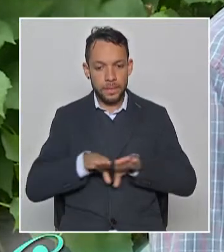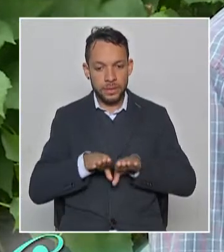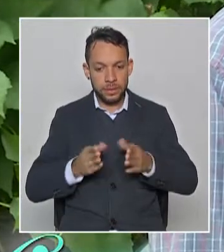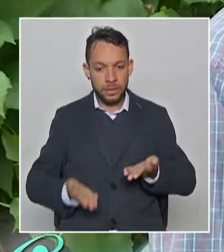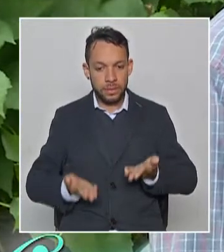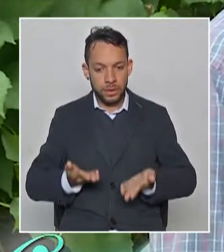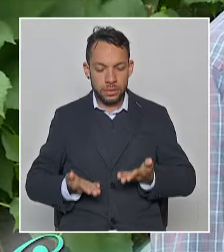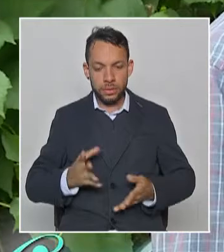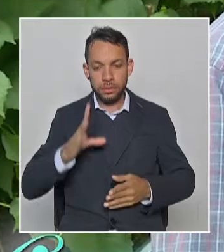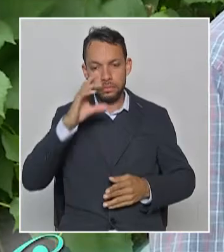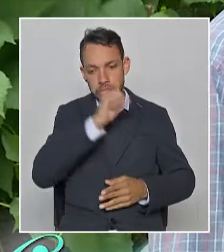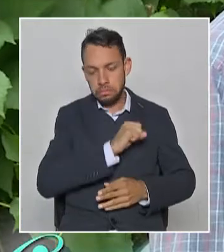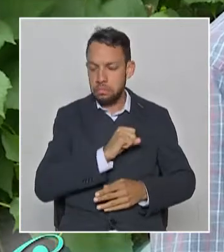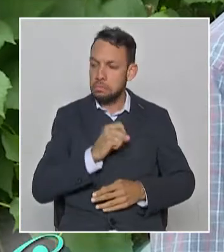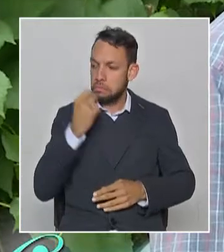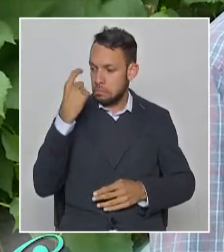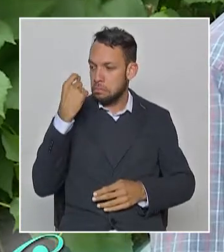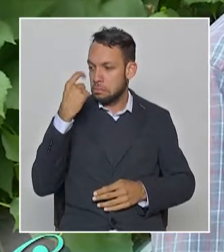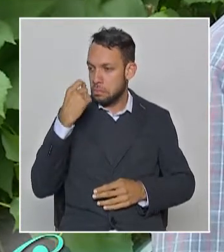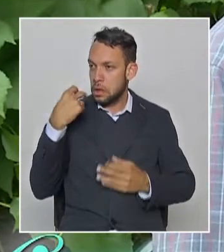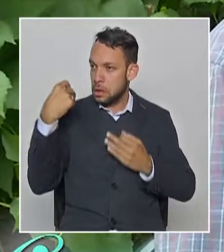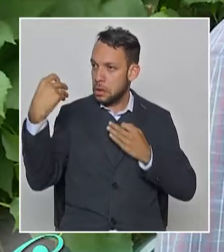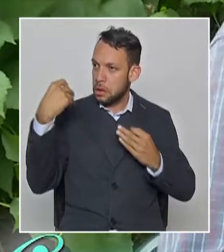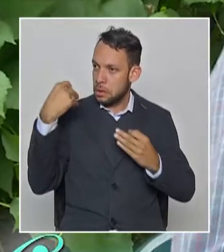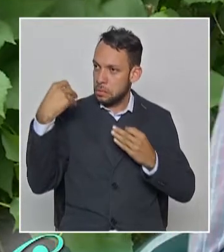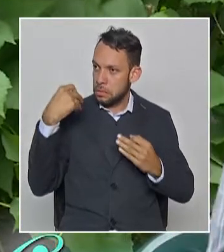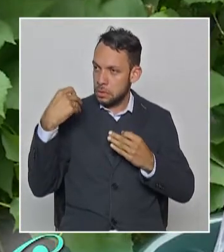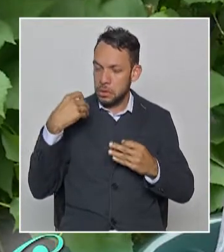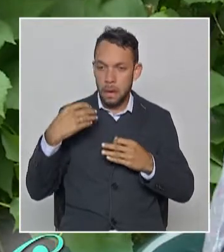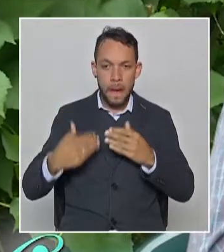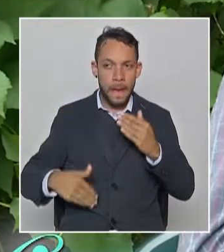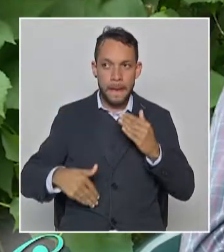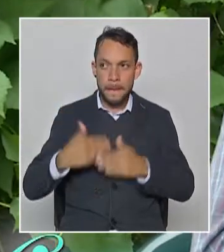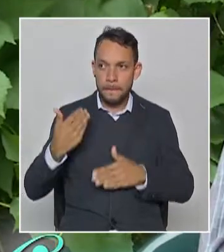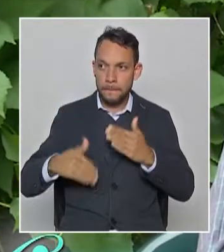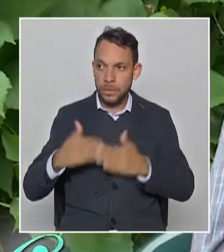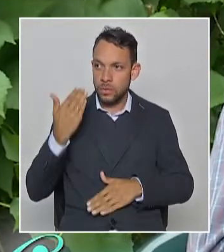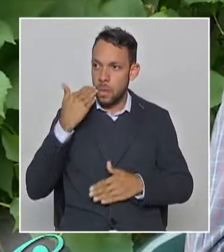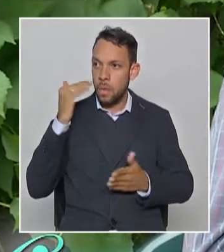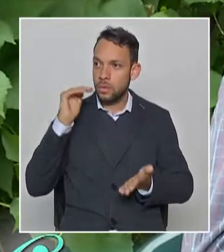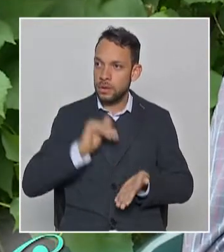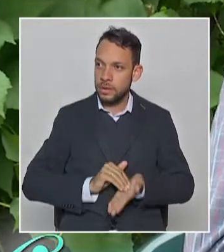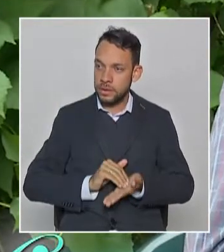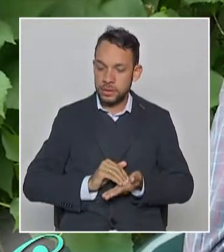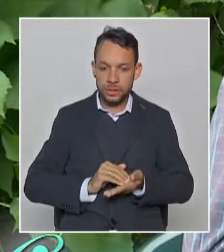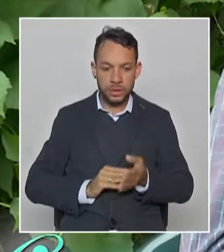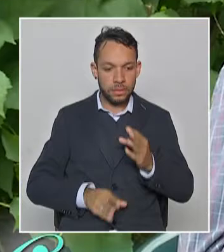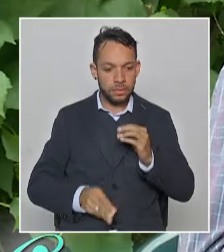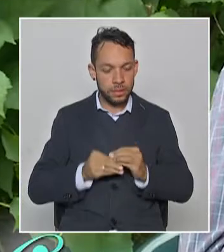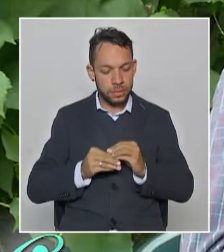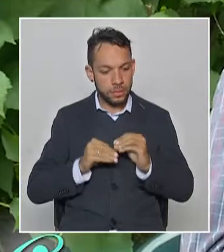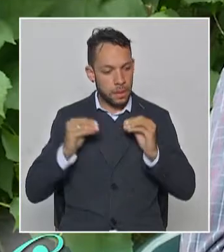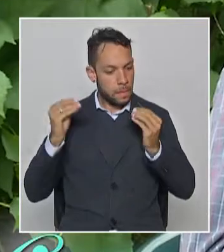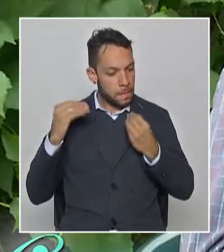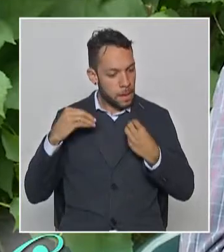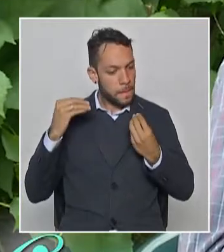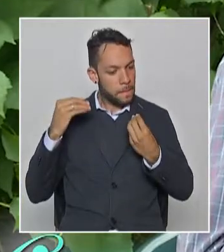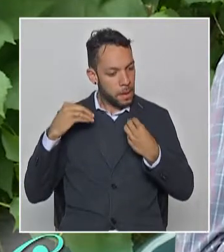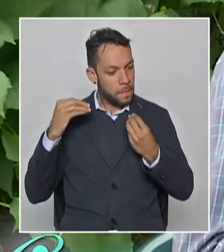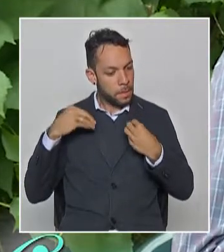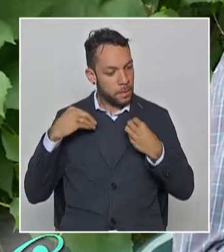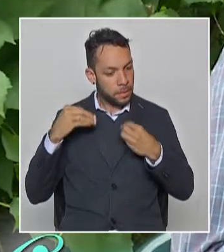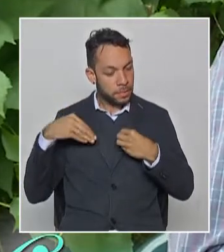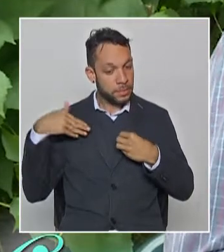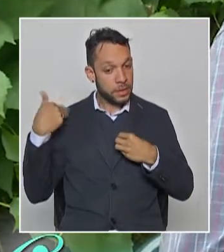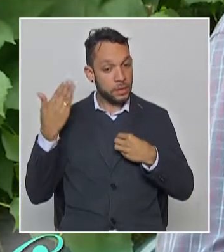Le entendí, me pareció muy lógico y en ese momento entonces procedo a que ella inicie con su terapia. Cuando me